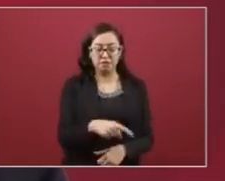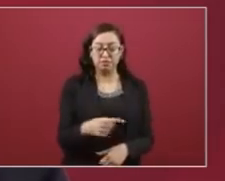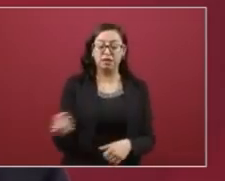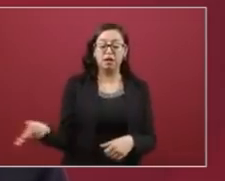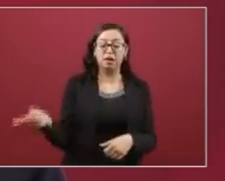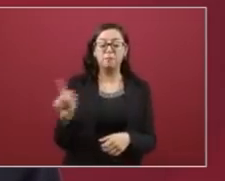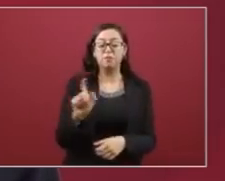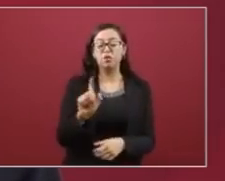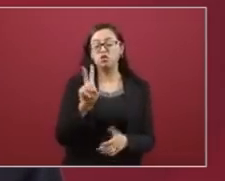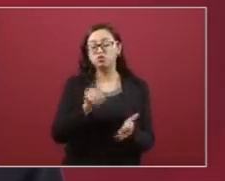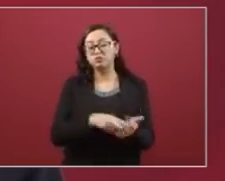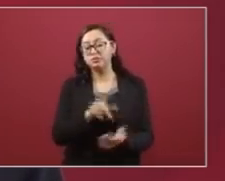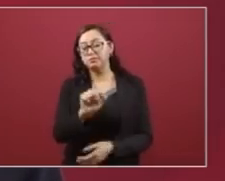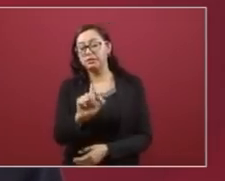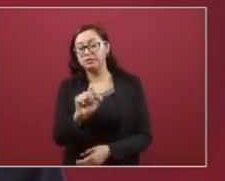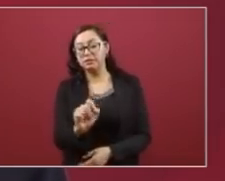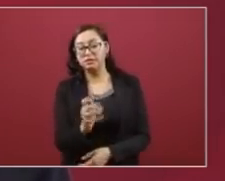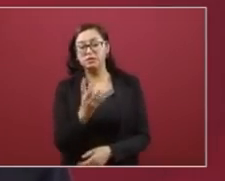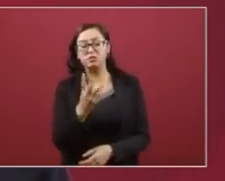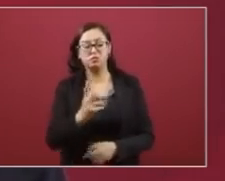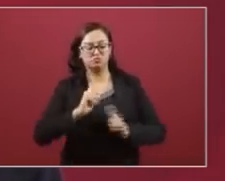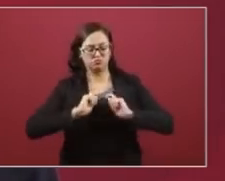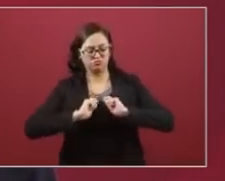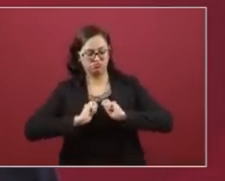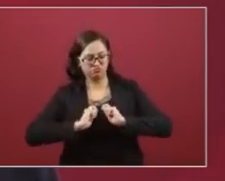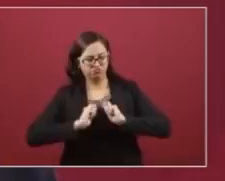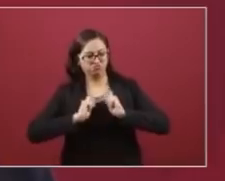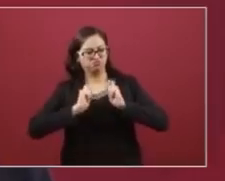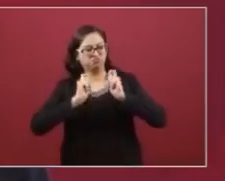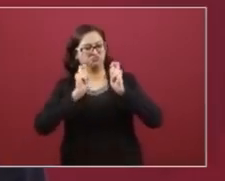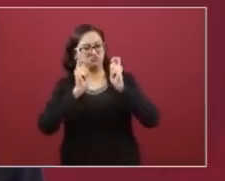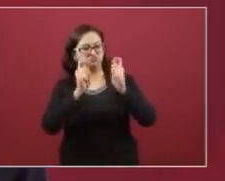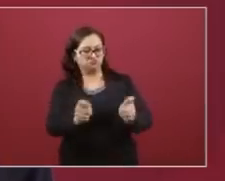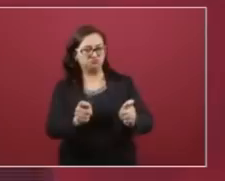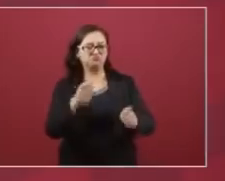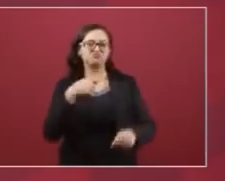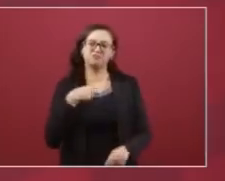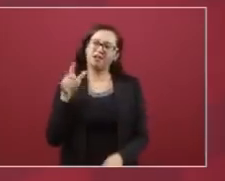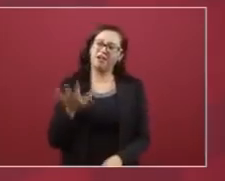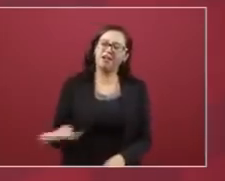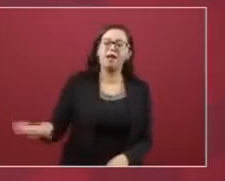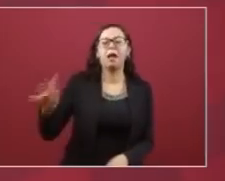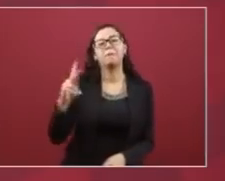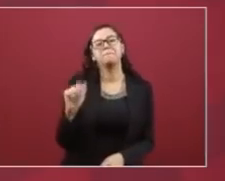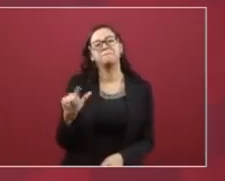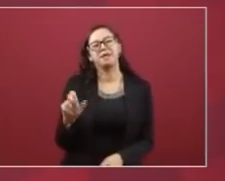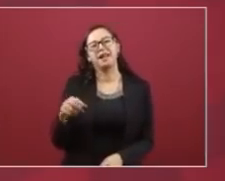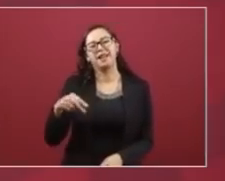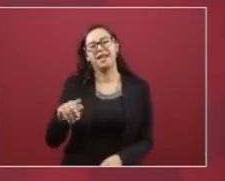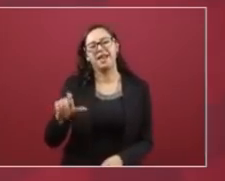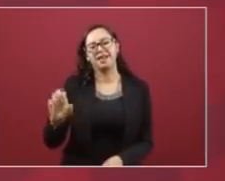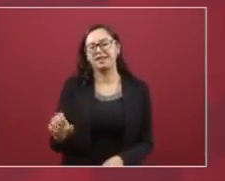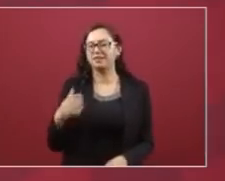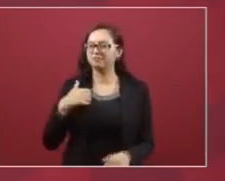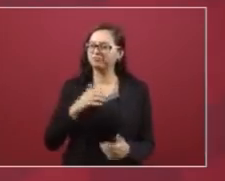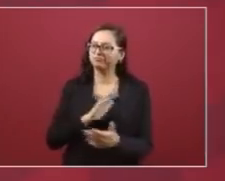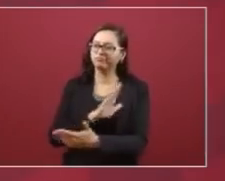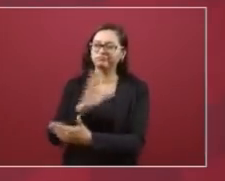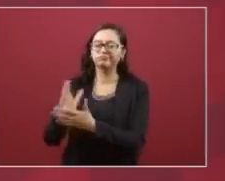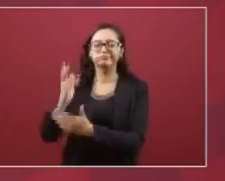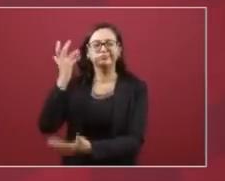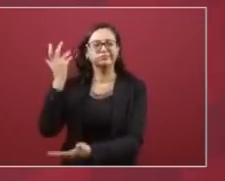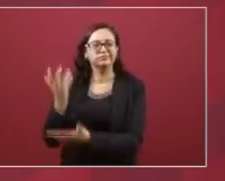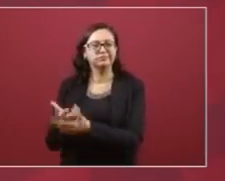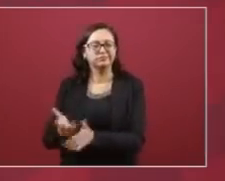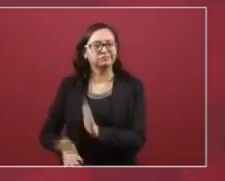2024 me iré allá por palenque respecto a la refinería de dos bocas detalló que será una